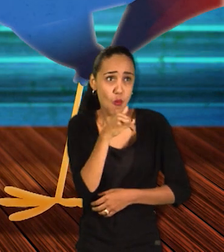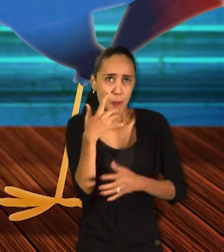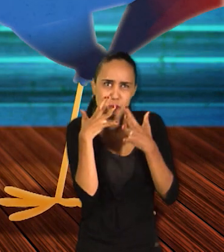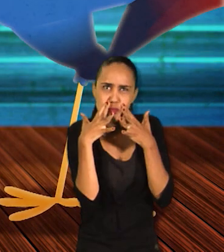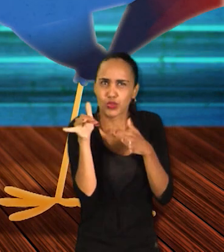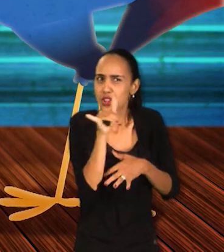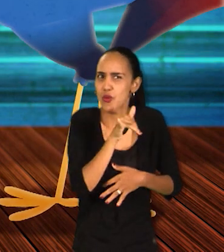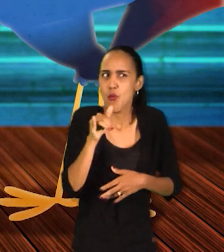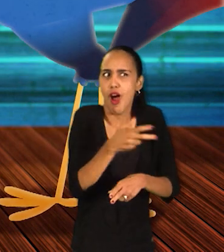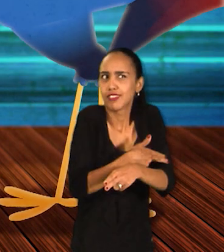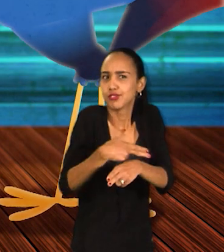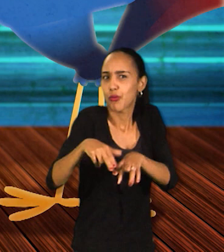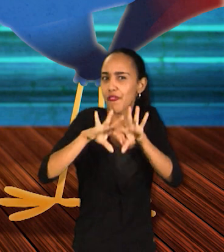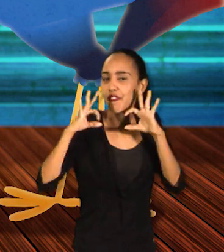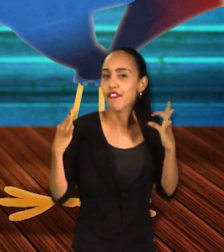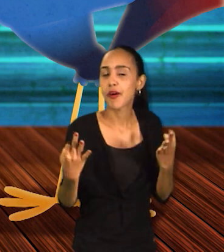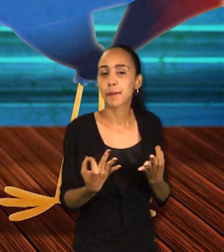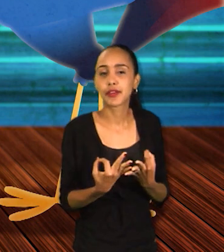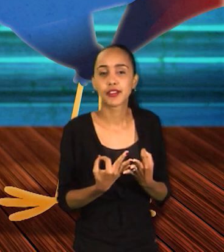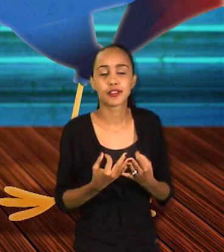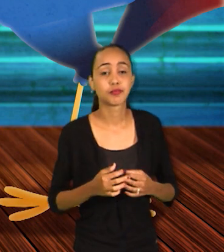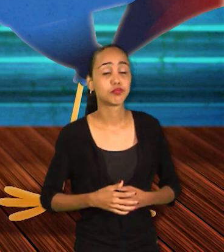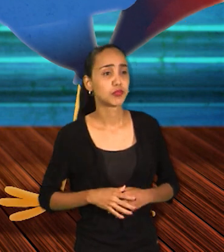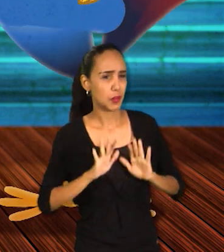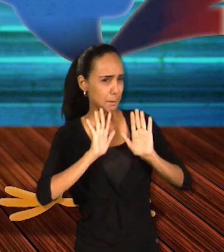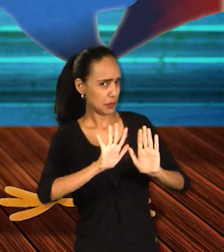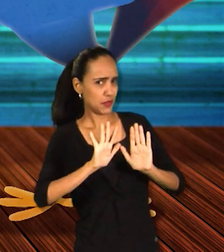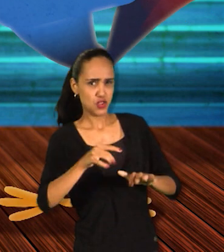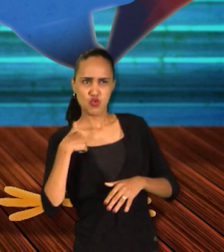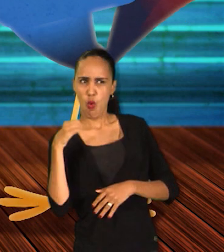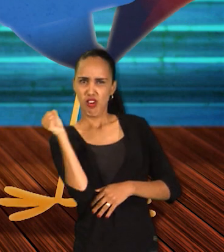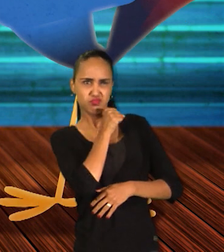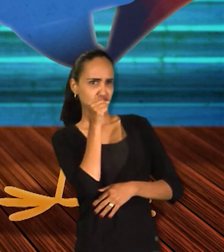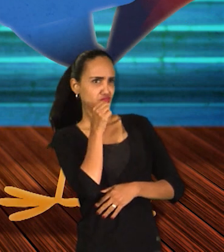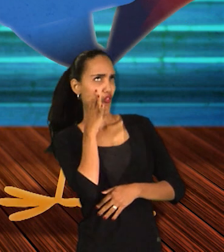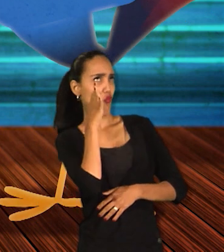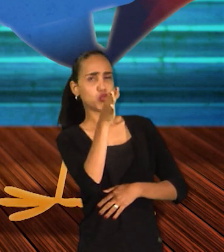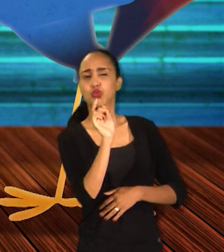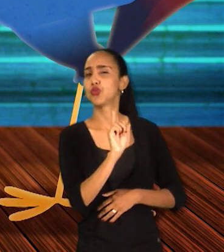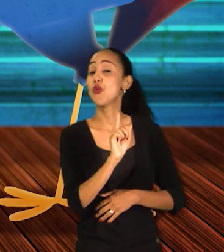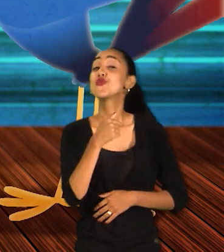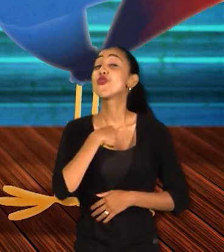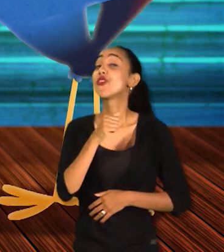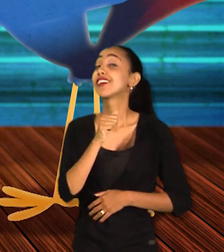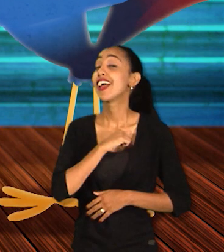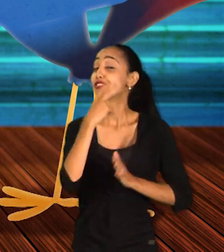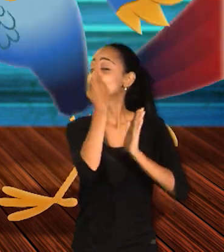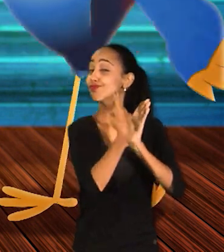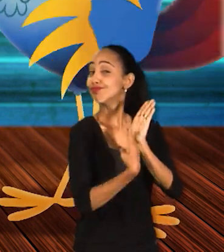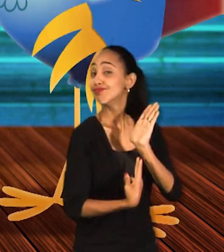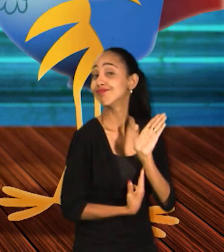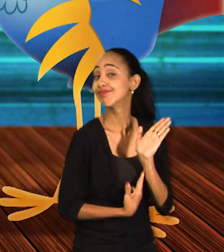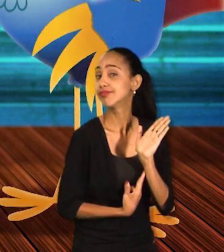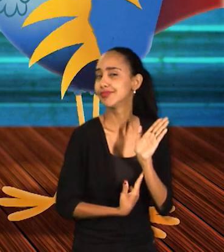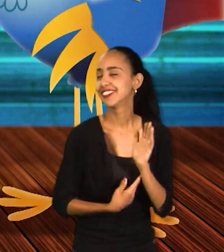nuestros ancestros. ¡Pío, pío, pío tal! Yo no quiero ser cantor. Yo quiero ser pintor.